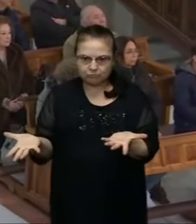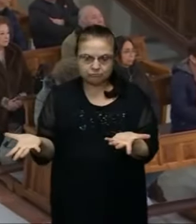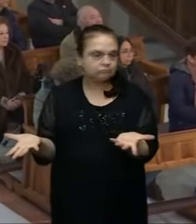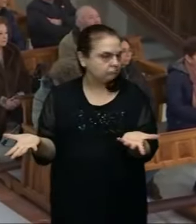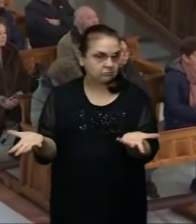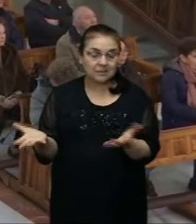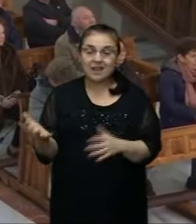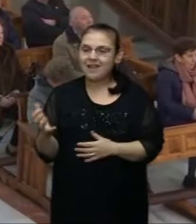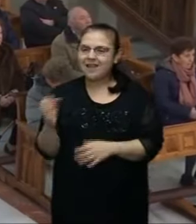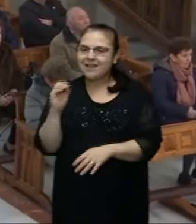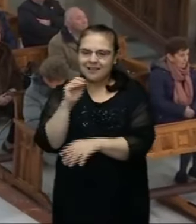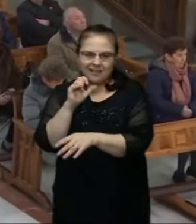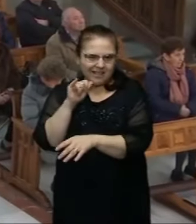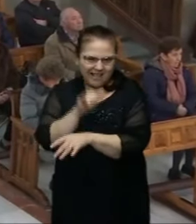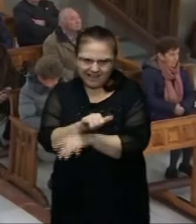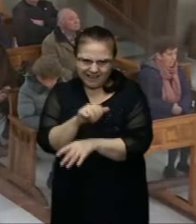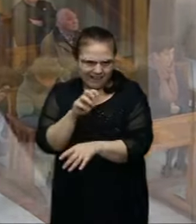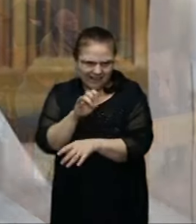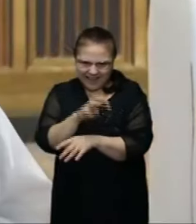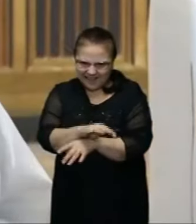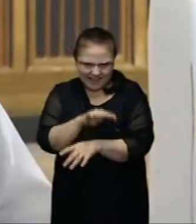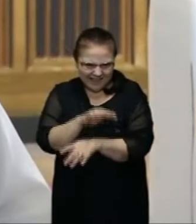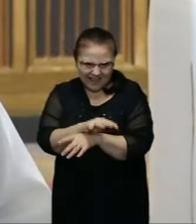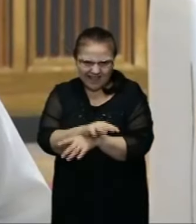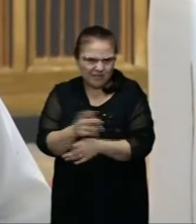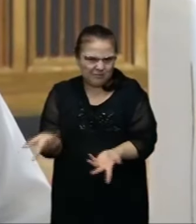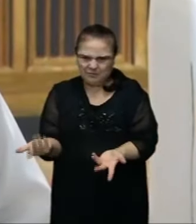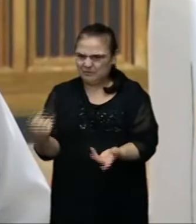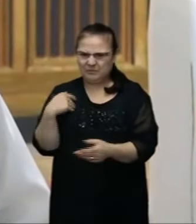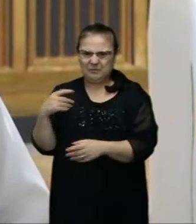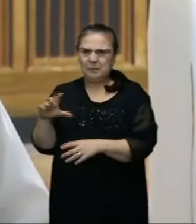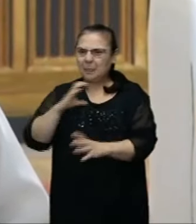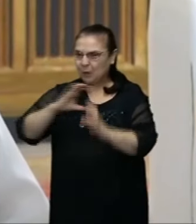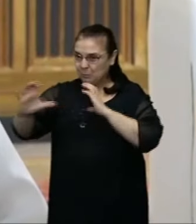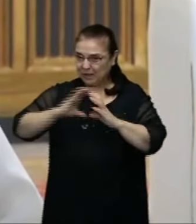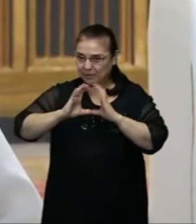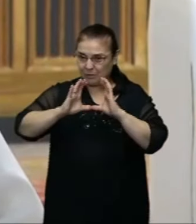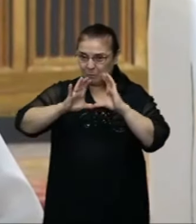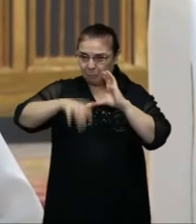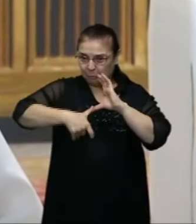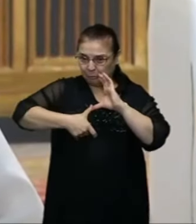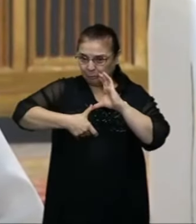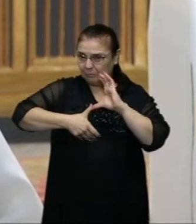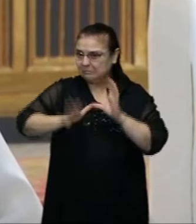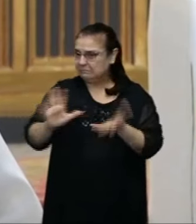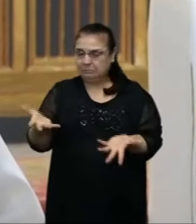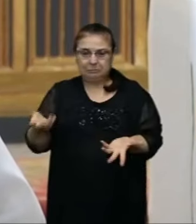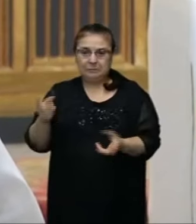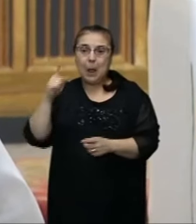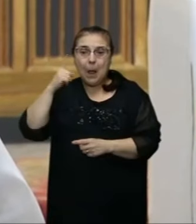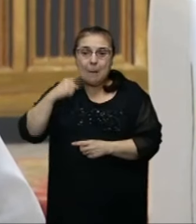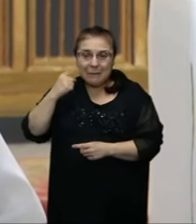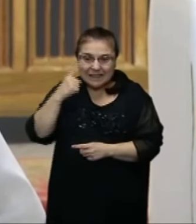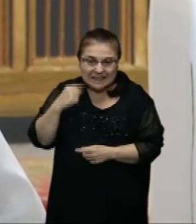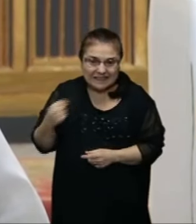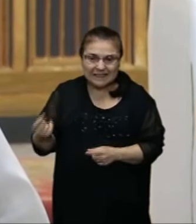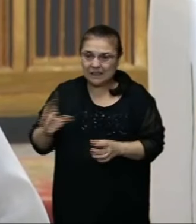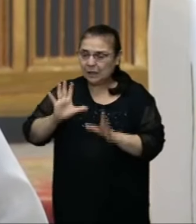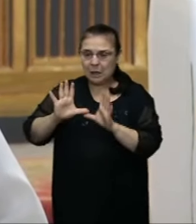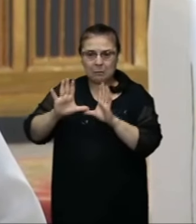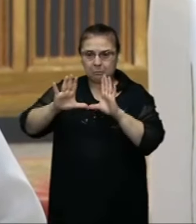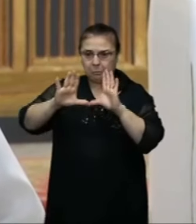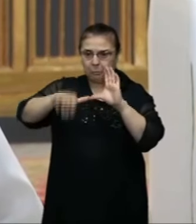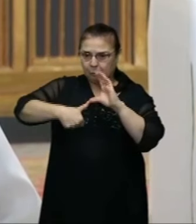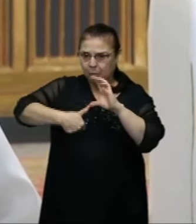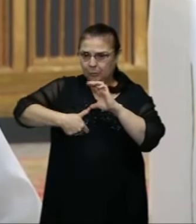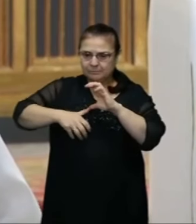cuando engañamos, no hay comunicación. La noticia necesita lo primero la verdad. Para ser buena noticia necesita